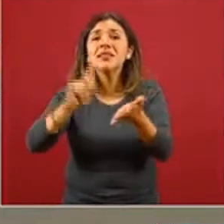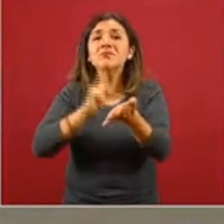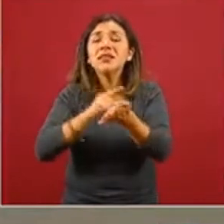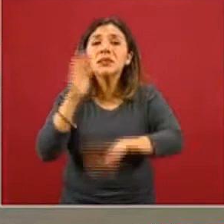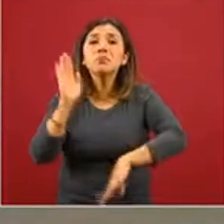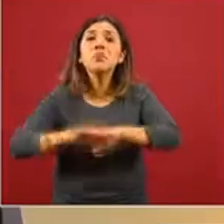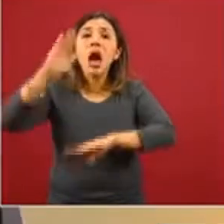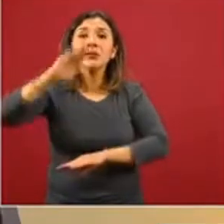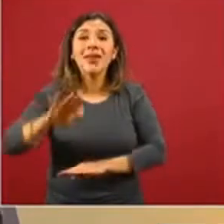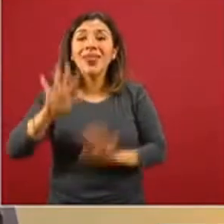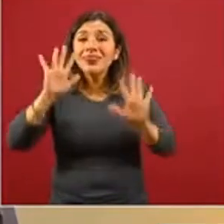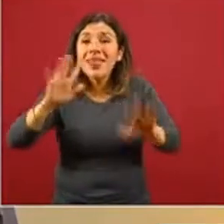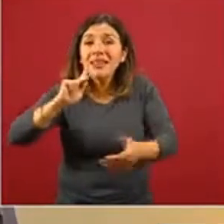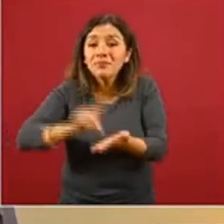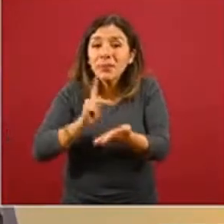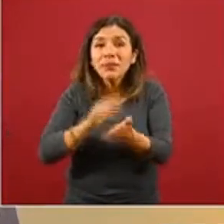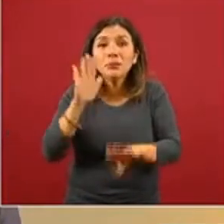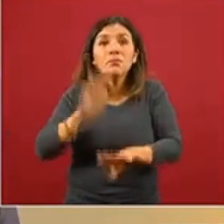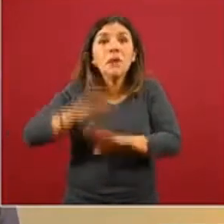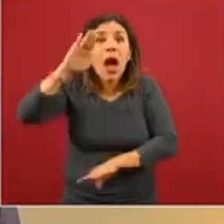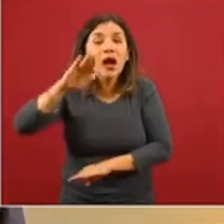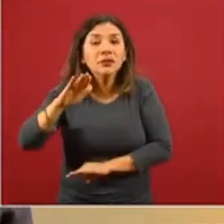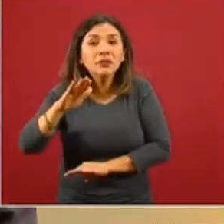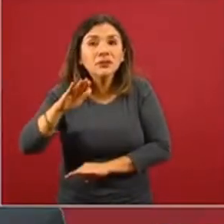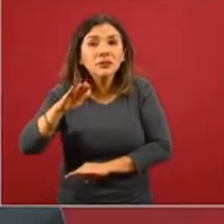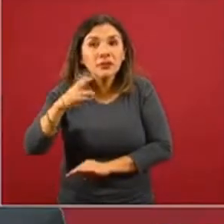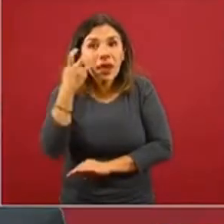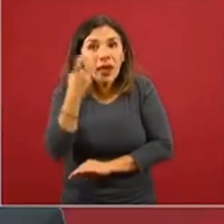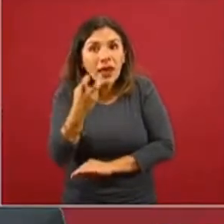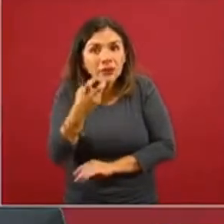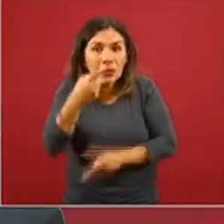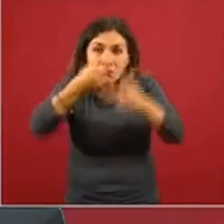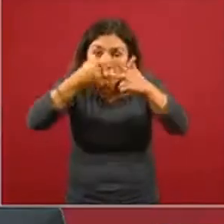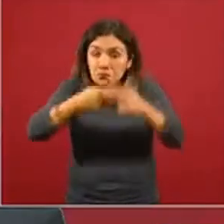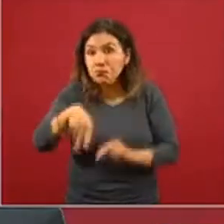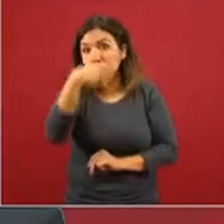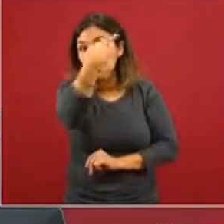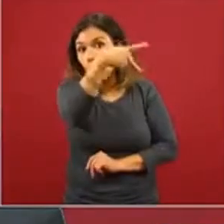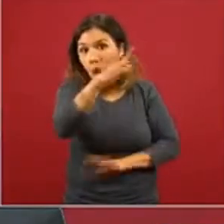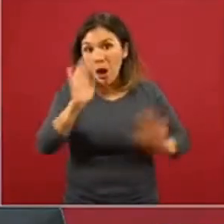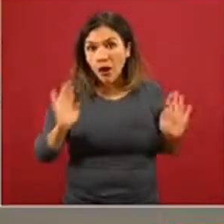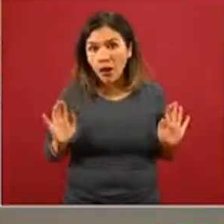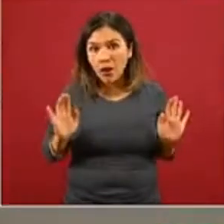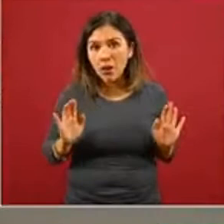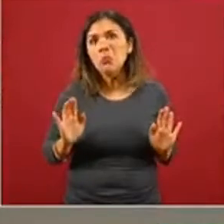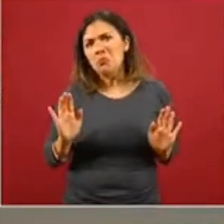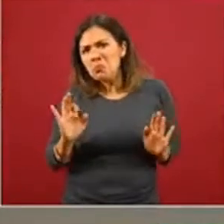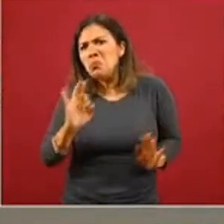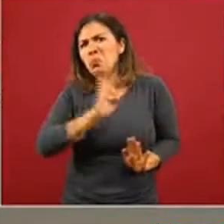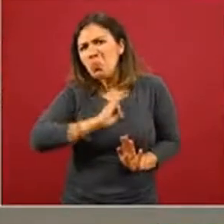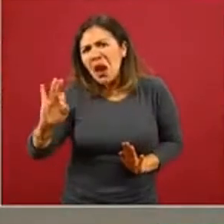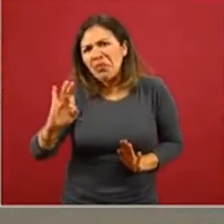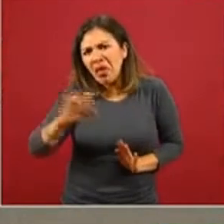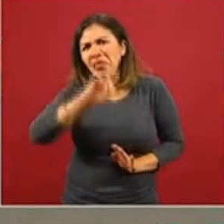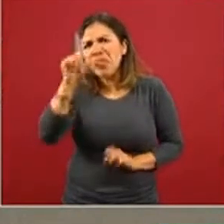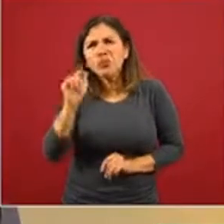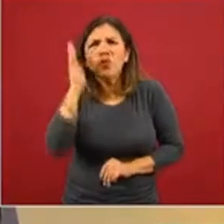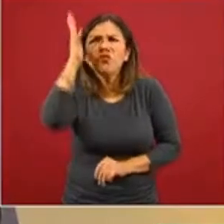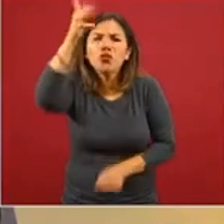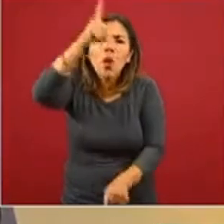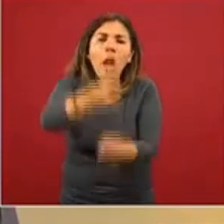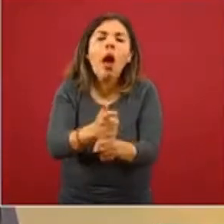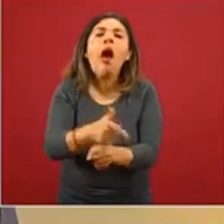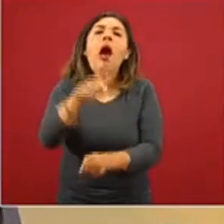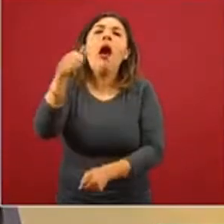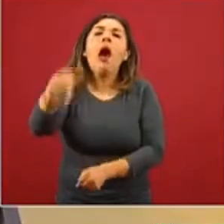más, 10 veces mayor. Es una de las estimaciones. Puede ser que en algún momento nos demos cuenta que en todos